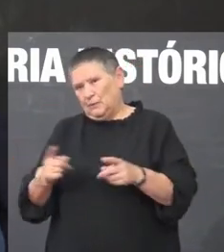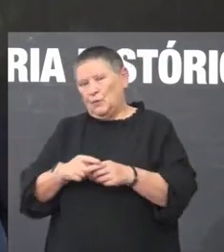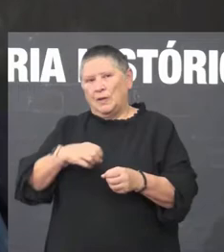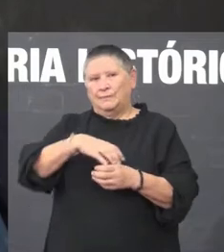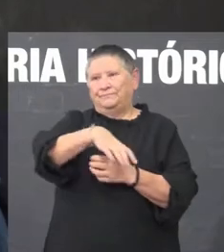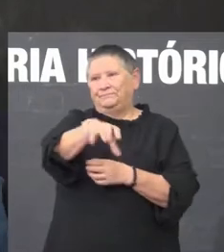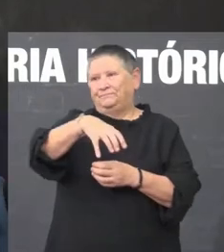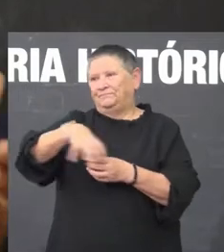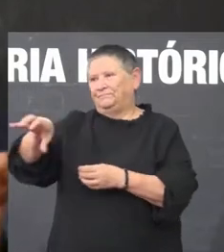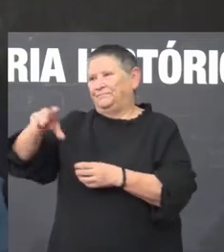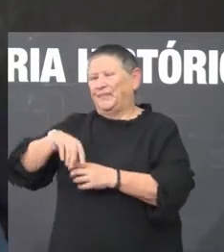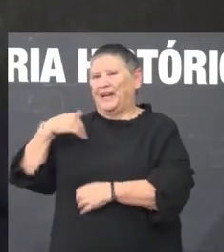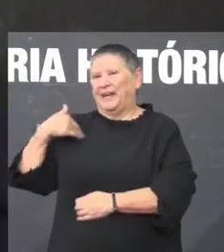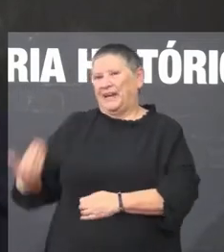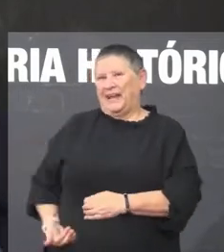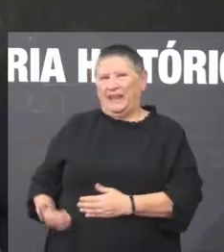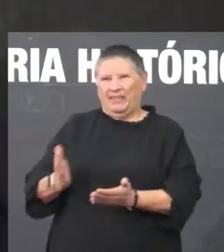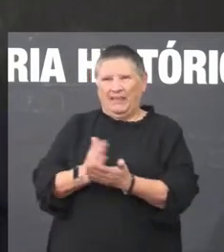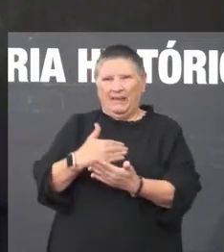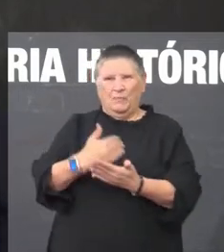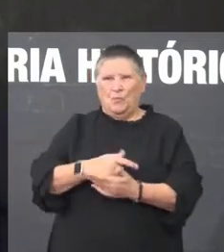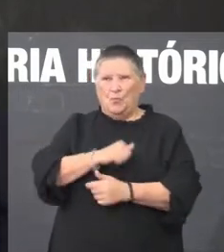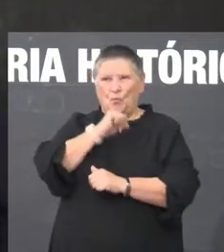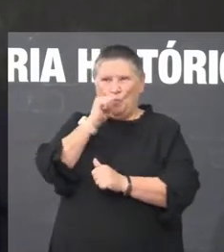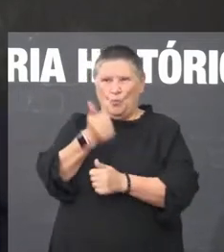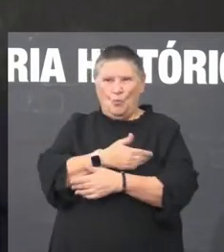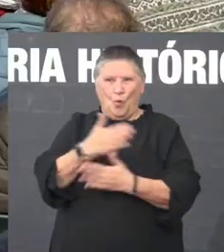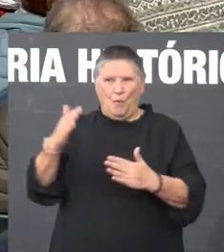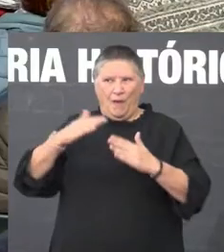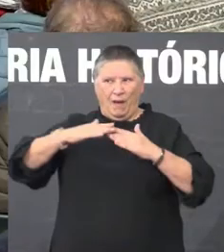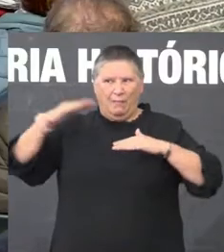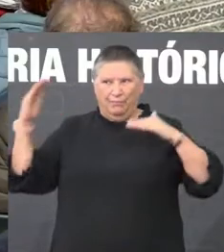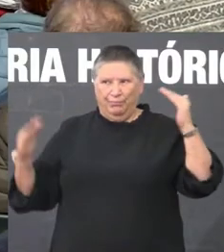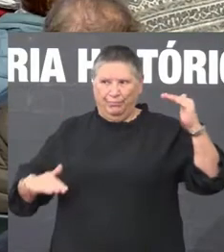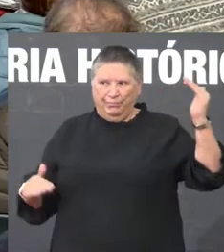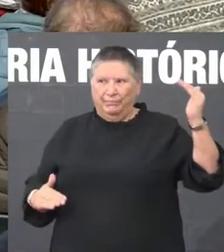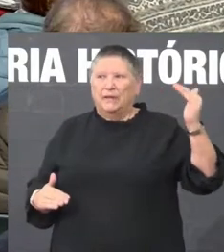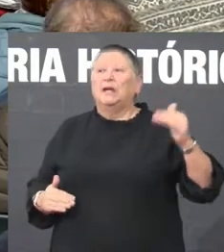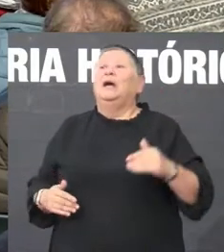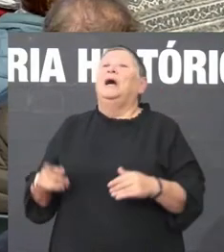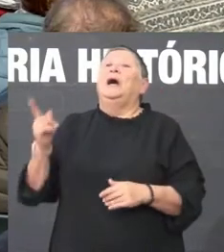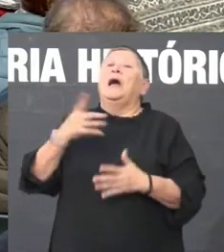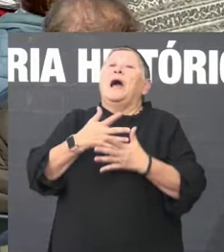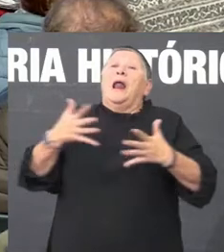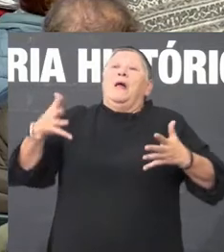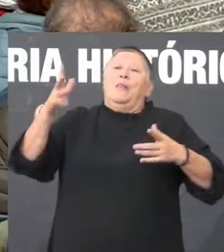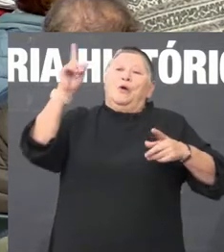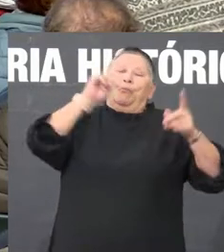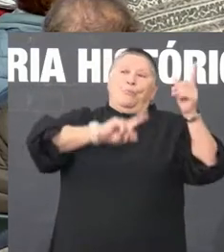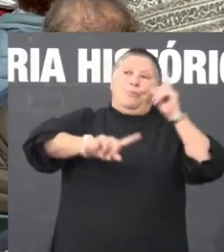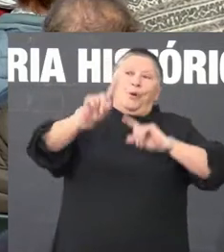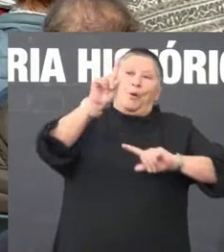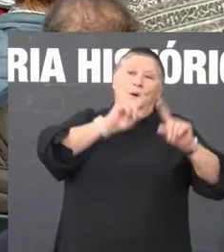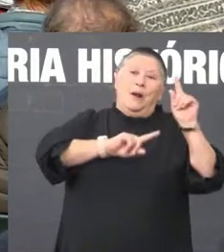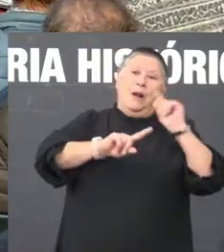muy desigual de la riqueza, con todos aquellos grandes problemas